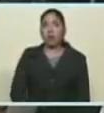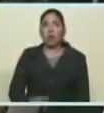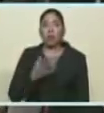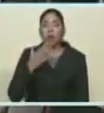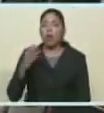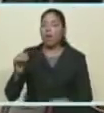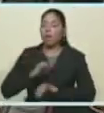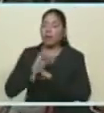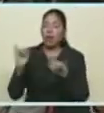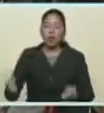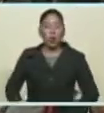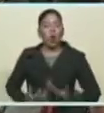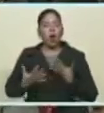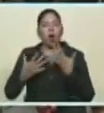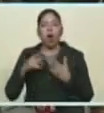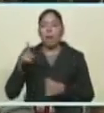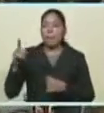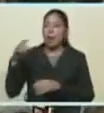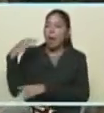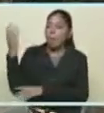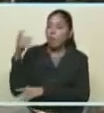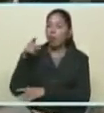escuela, un ambulatorio, un liceo,